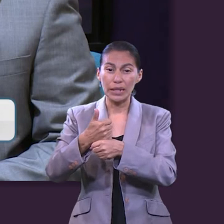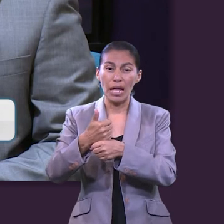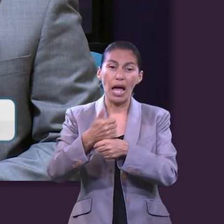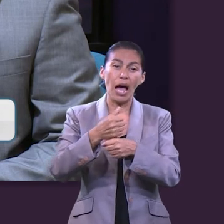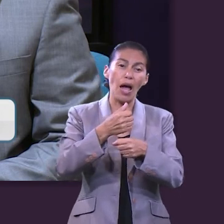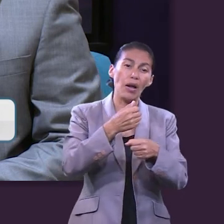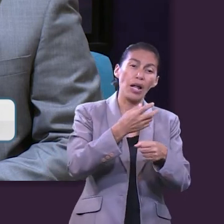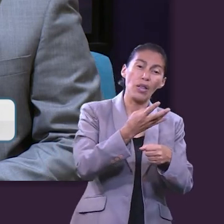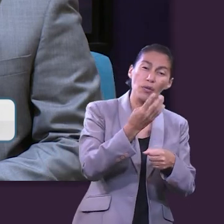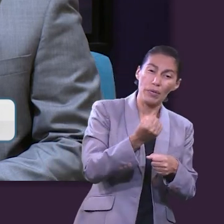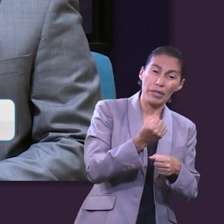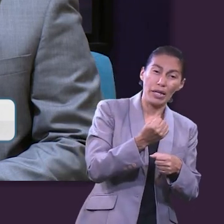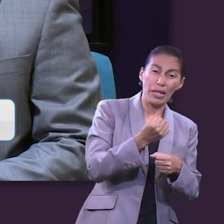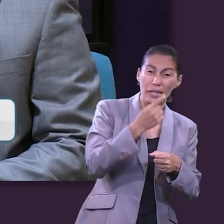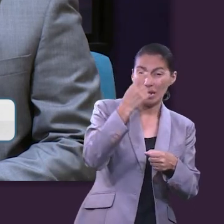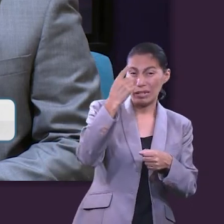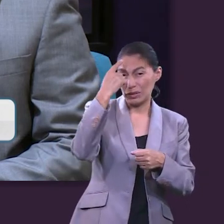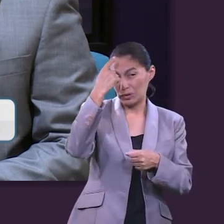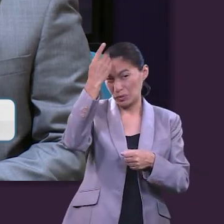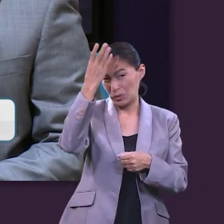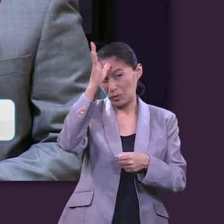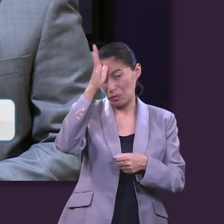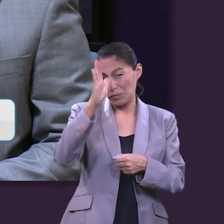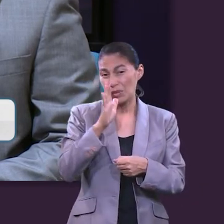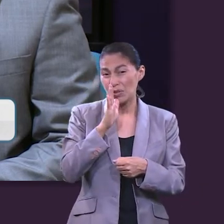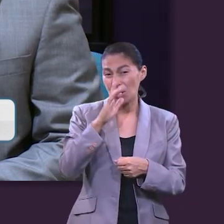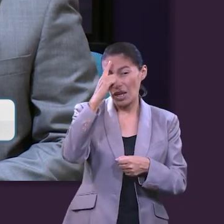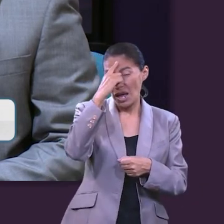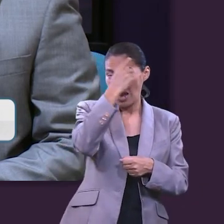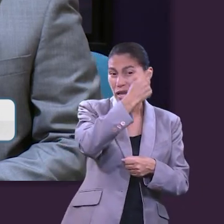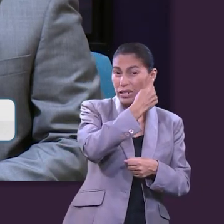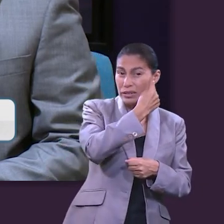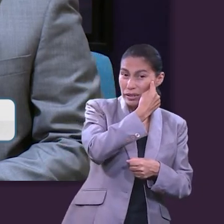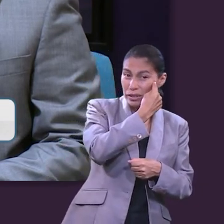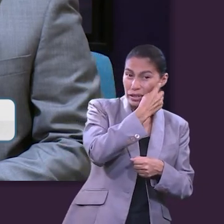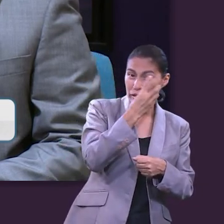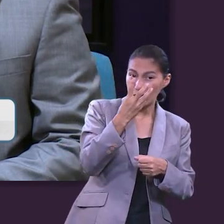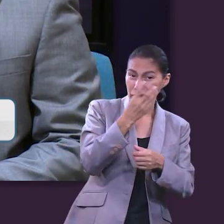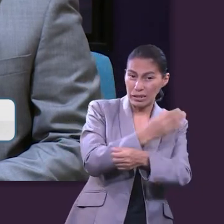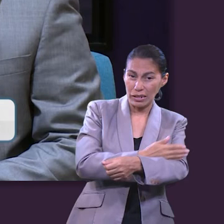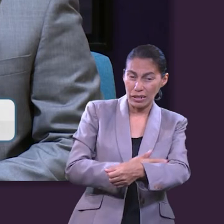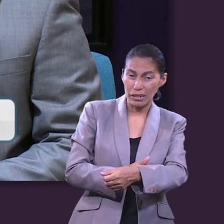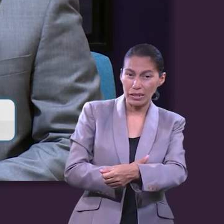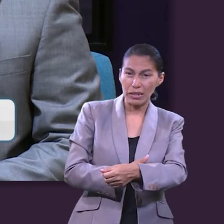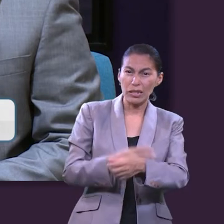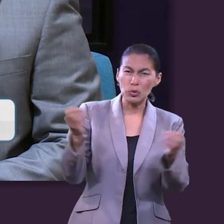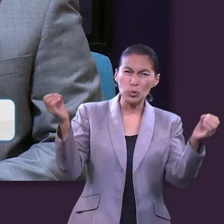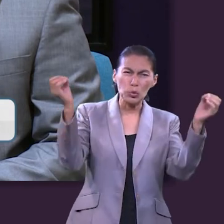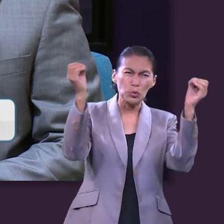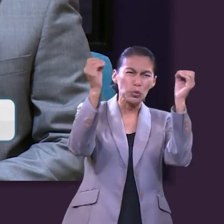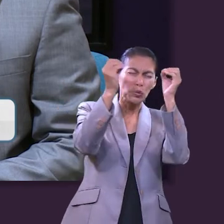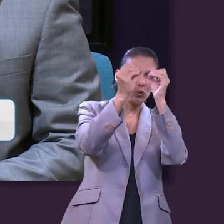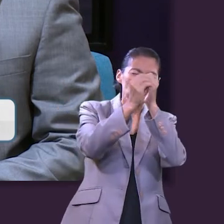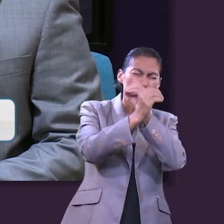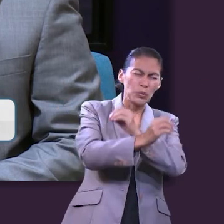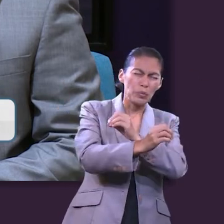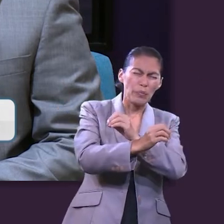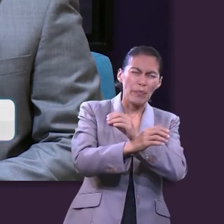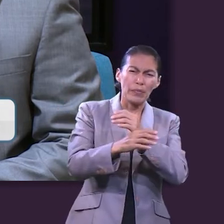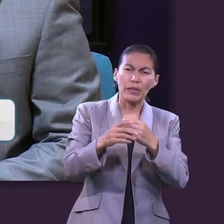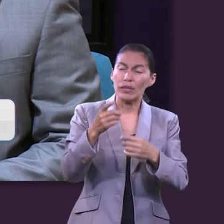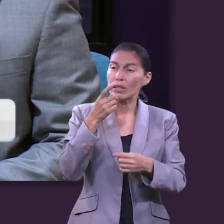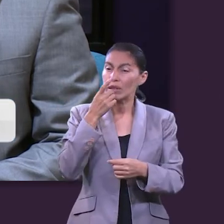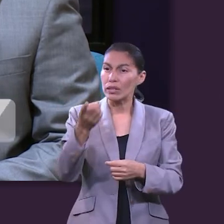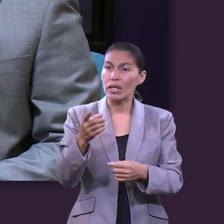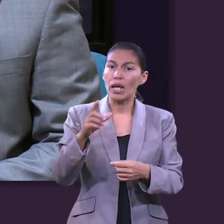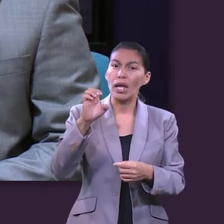hasta la hora novena. Y a la hora novena, Jesús clamó a gran voz diciendo, Eloi, Eloi, lama sabachthani,